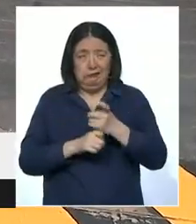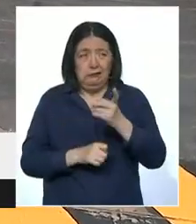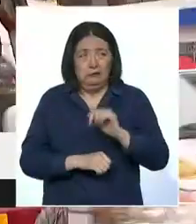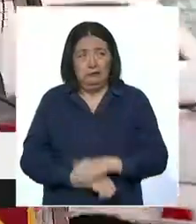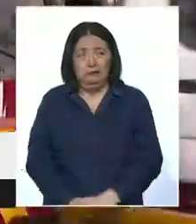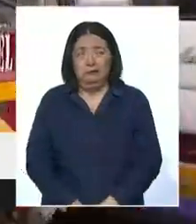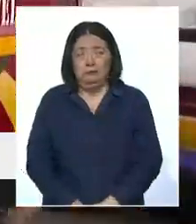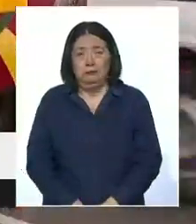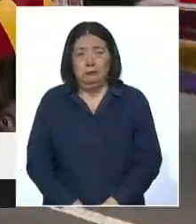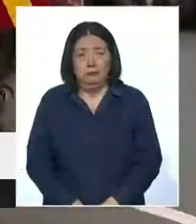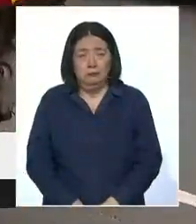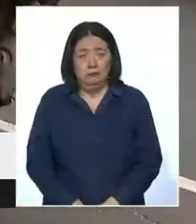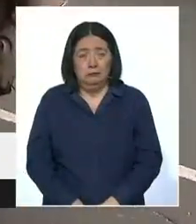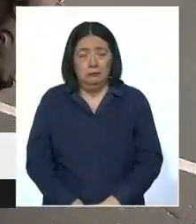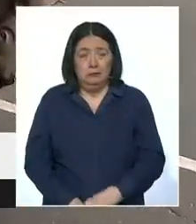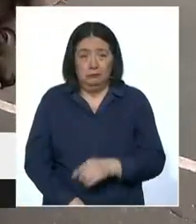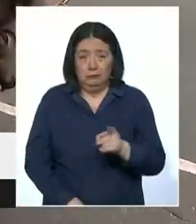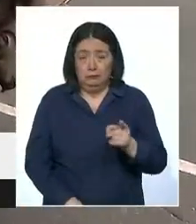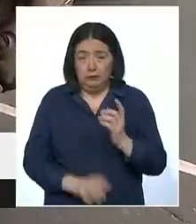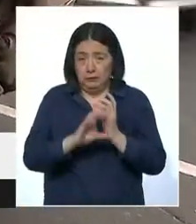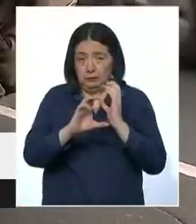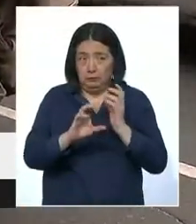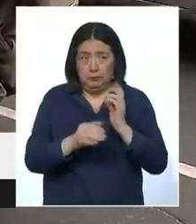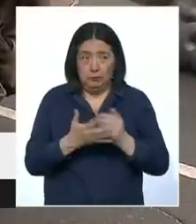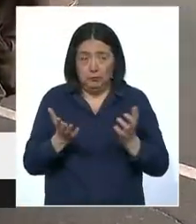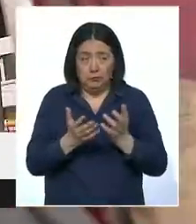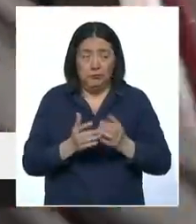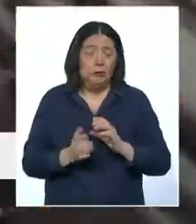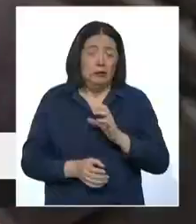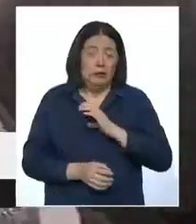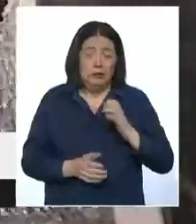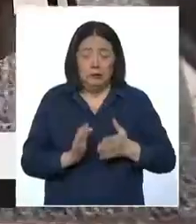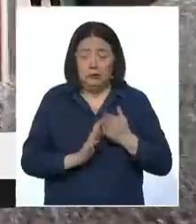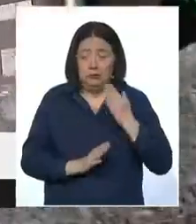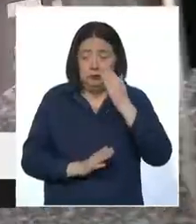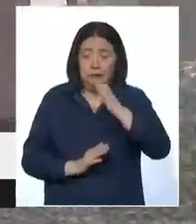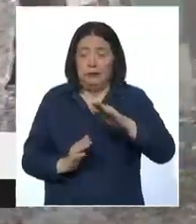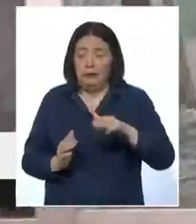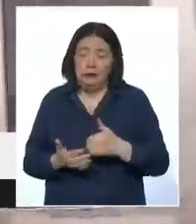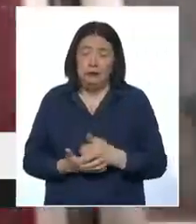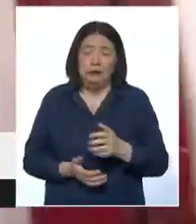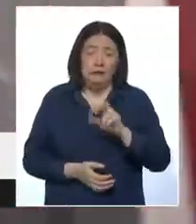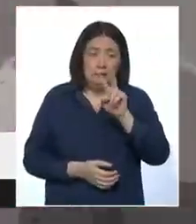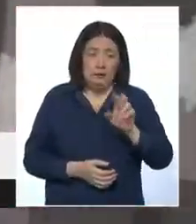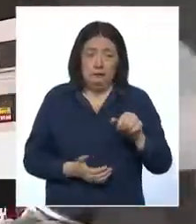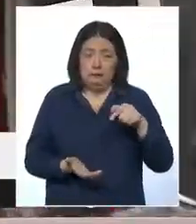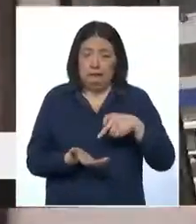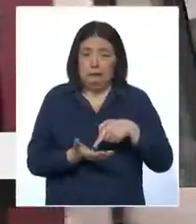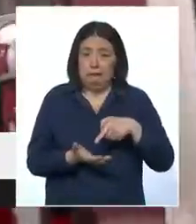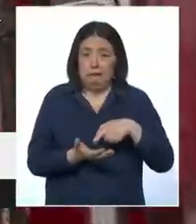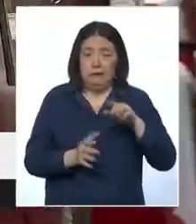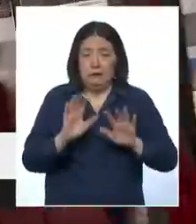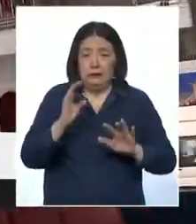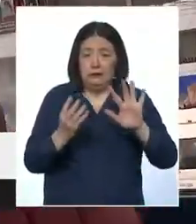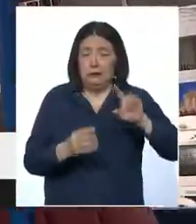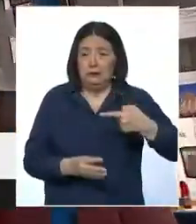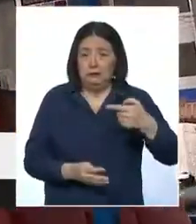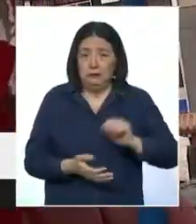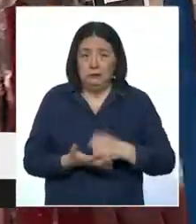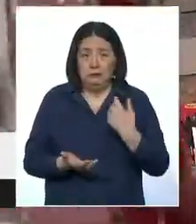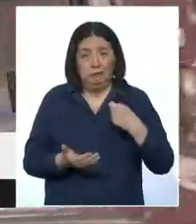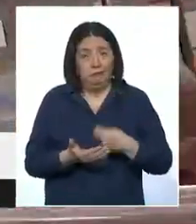afectada de su cuerpo. La Custer, que cubre la ruta Callao-Villa El Salvador, registra una deuda de 19.000 soles